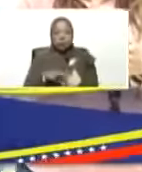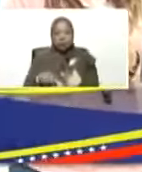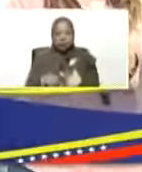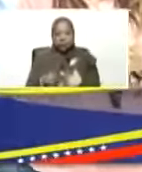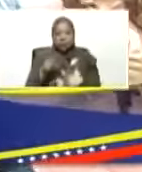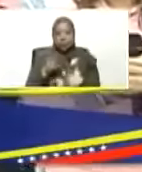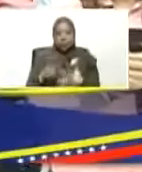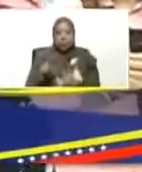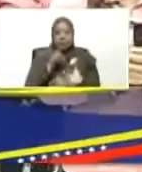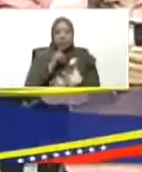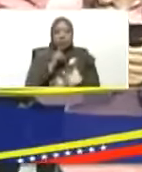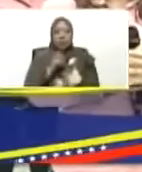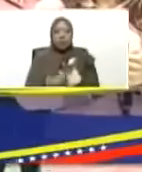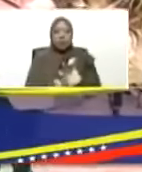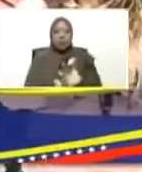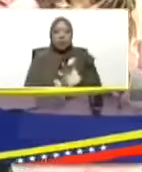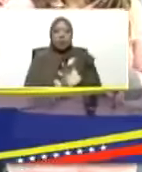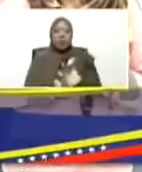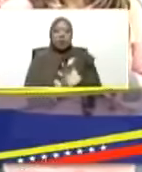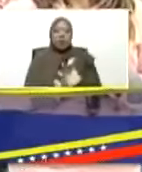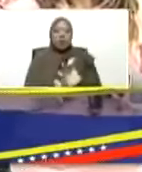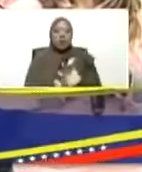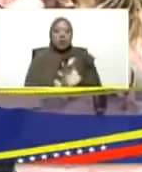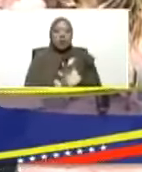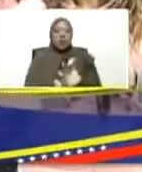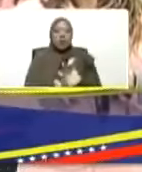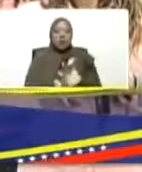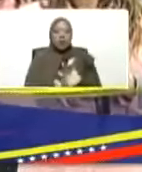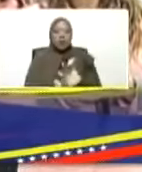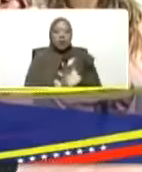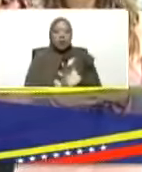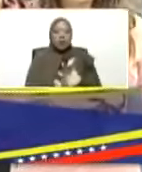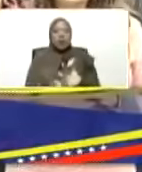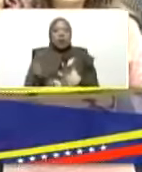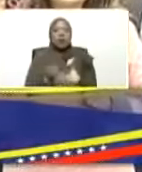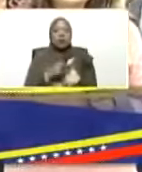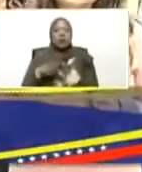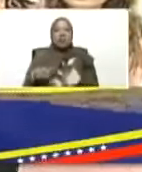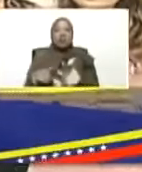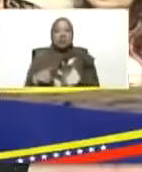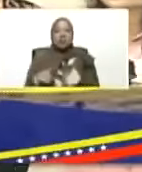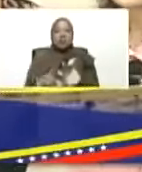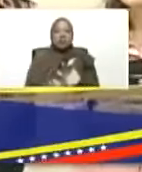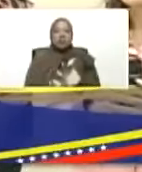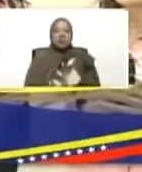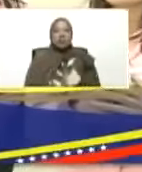venciendo las dificultades y haciendo mucho, muchísimo